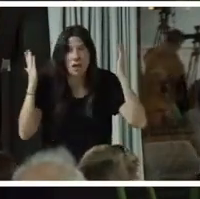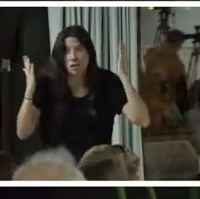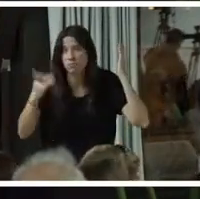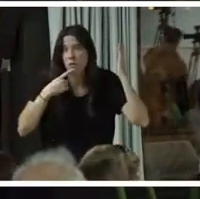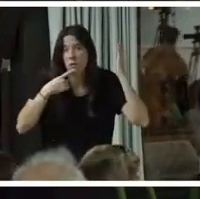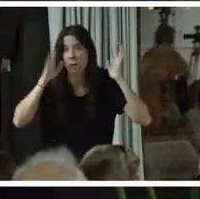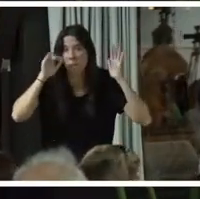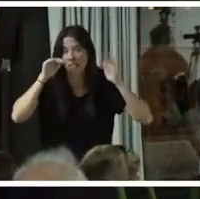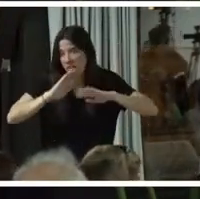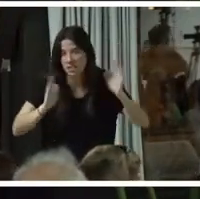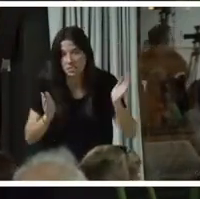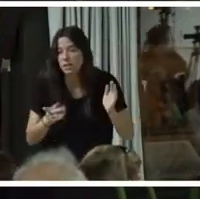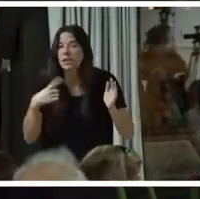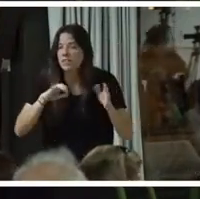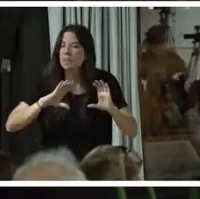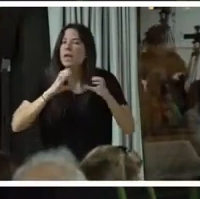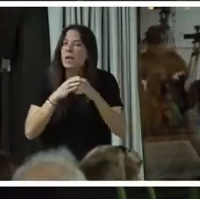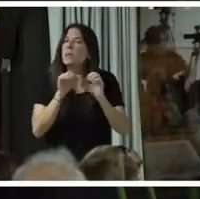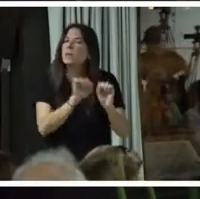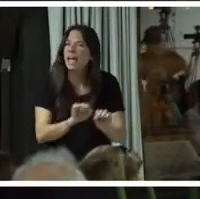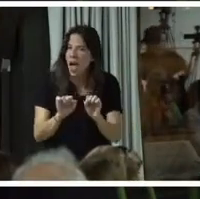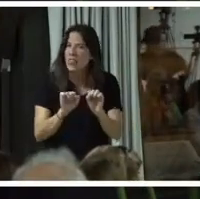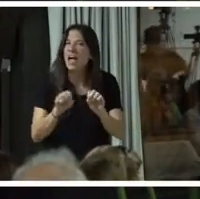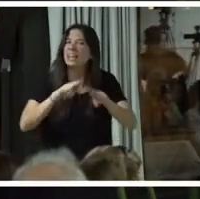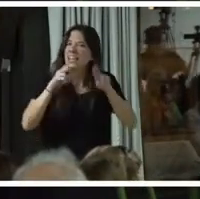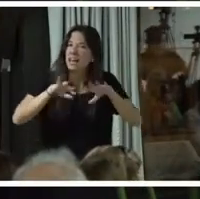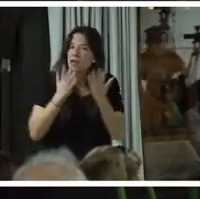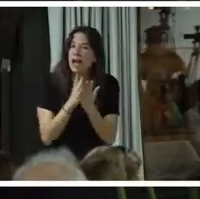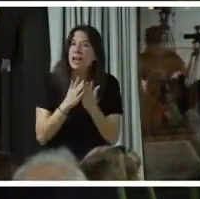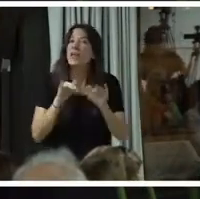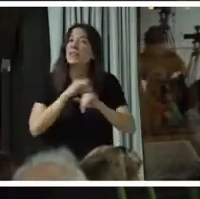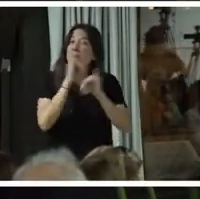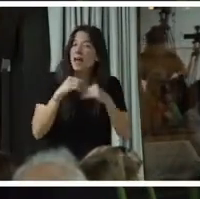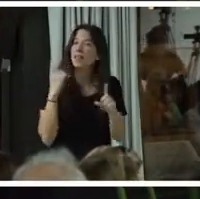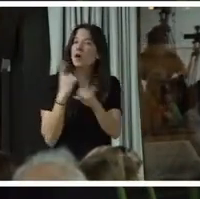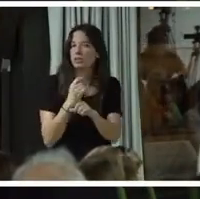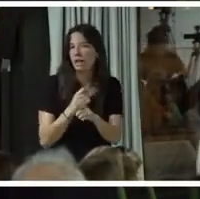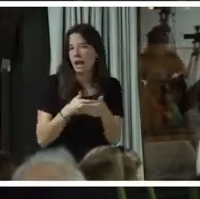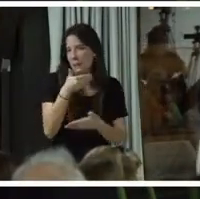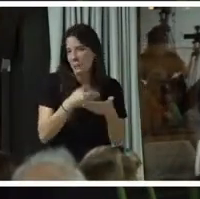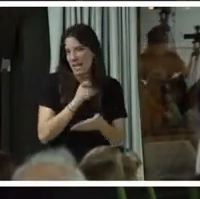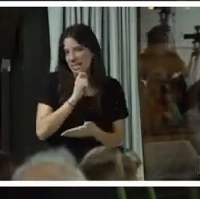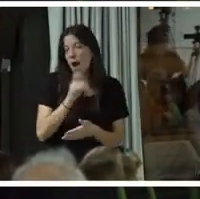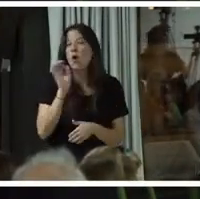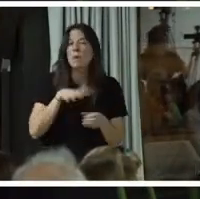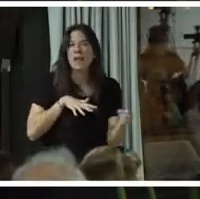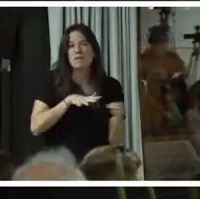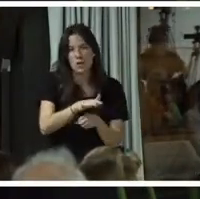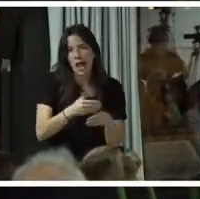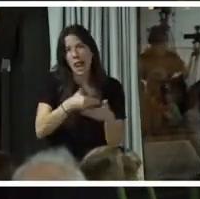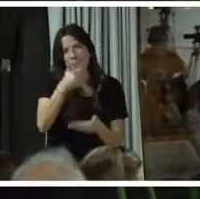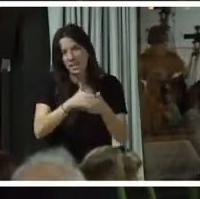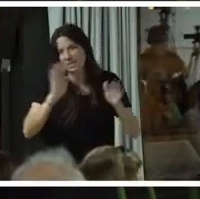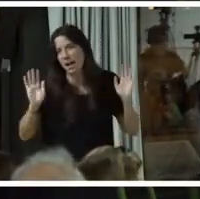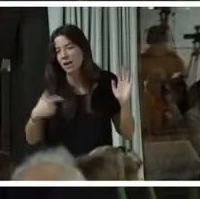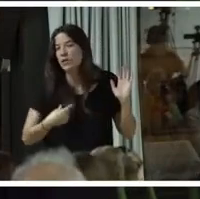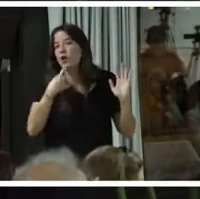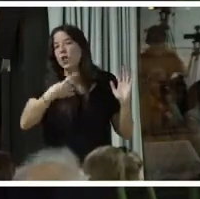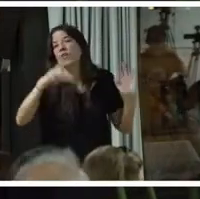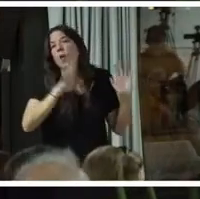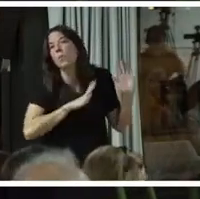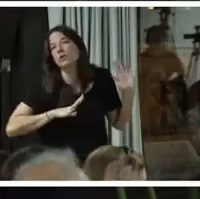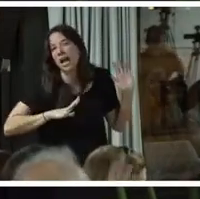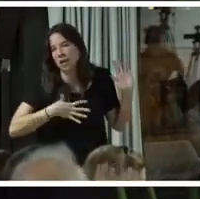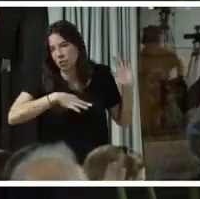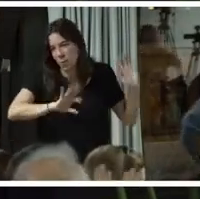eh Hay que hacer una brigada internacional de paz contra la prensa o por lo menos para incidir en la prensa yo lo dejo aquí por si se puede